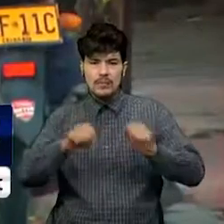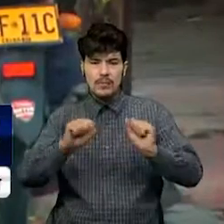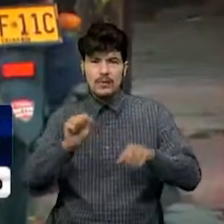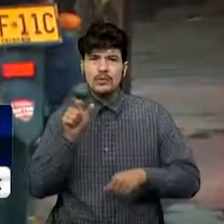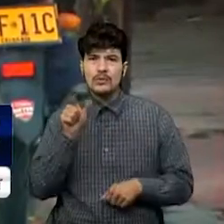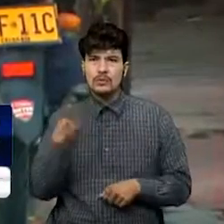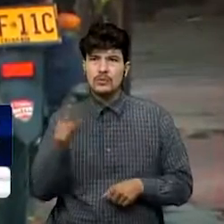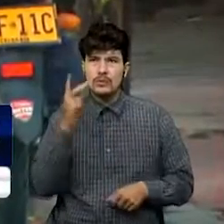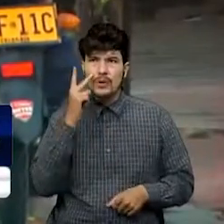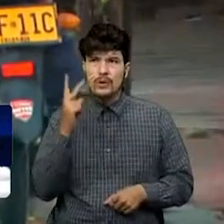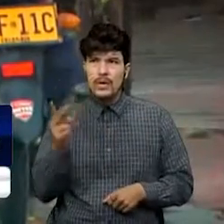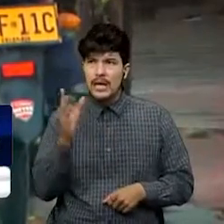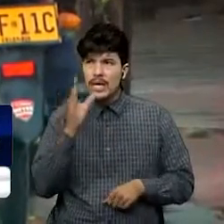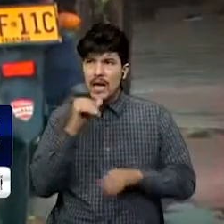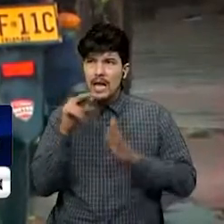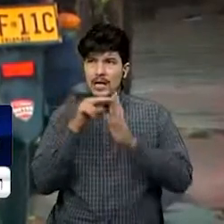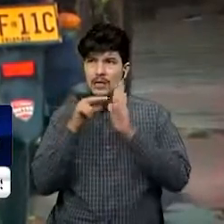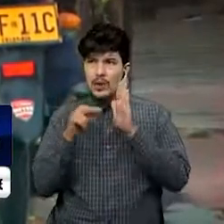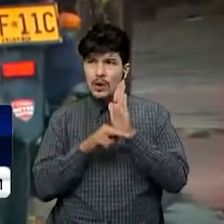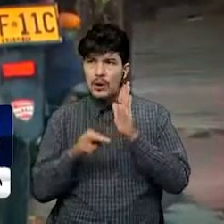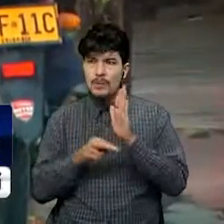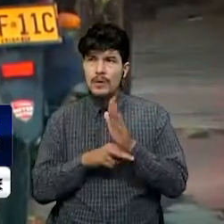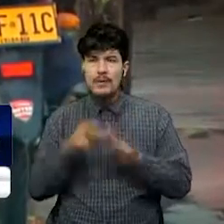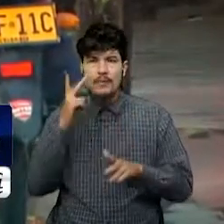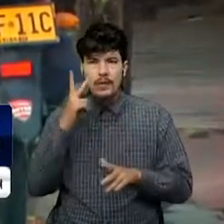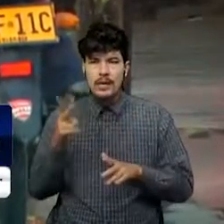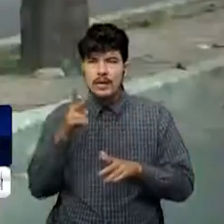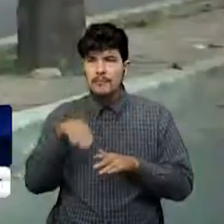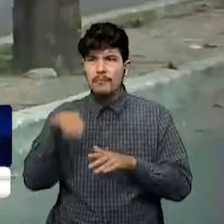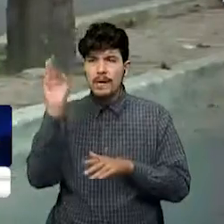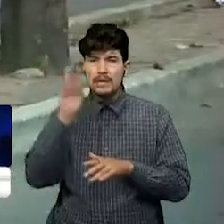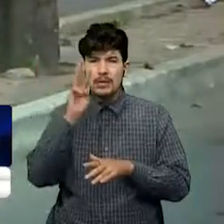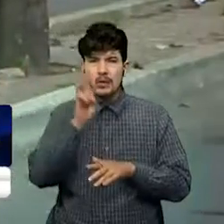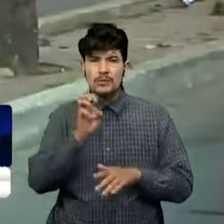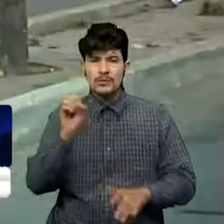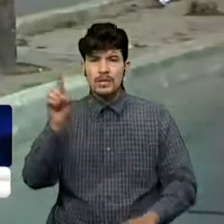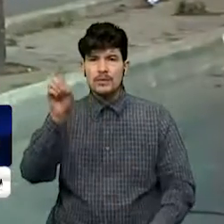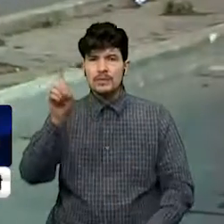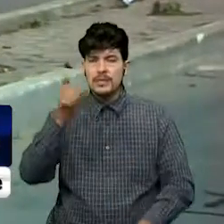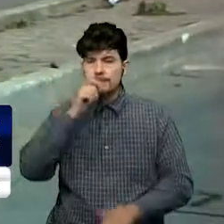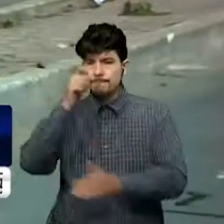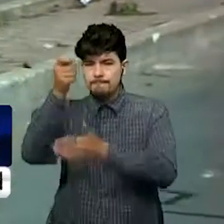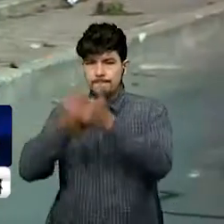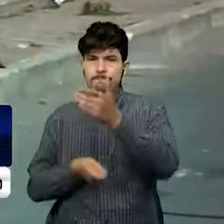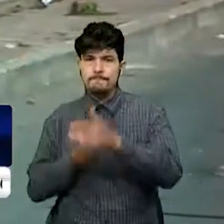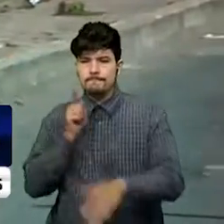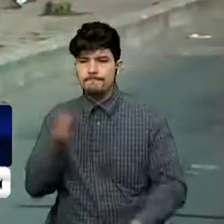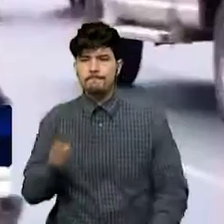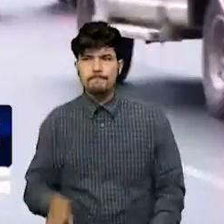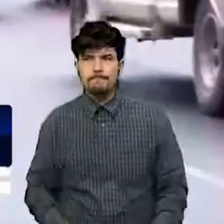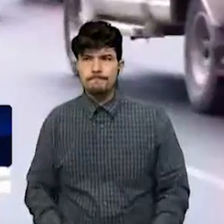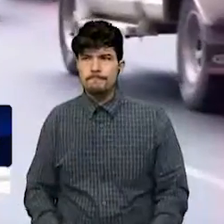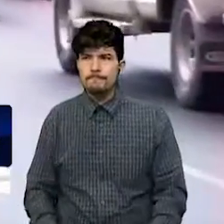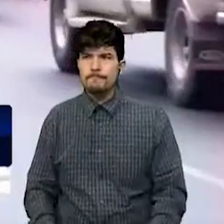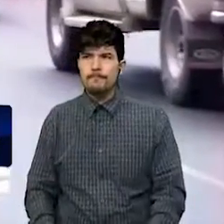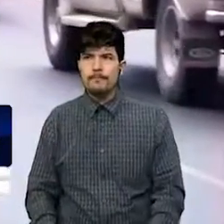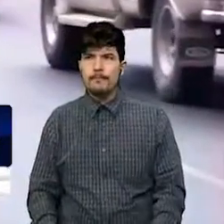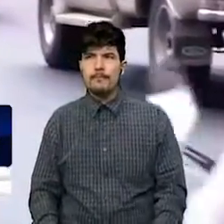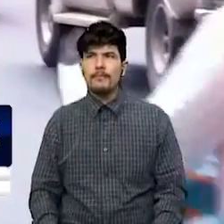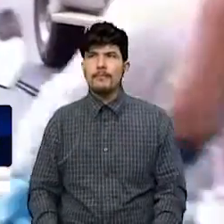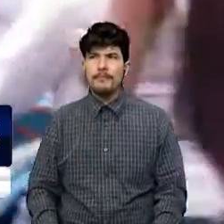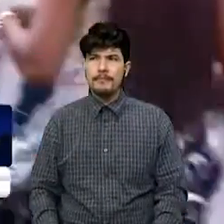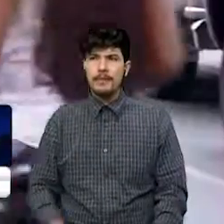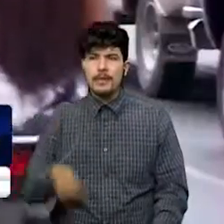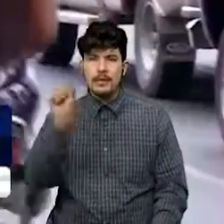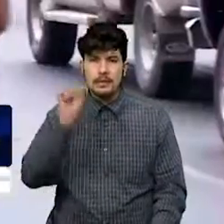sin observar las normas establecidas, la cual obtuvo 806 órdenes de comparendo. Y es